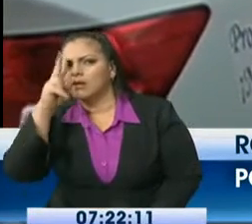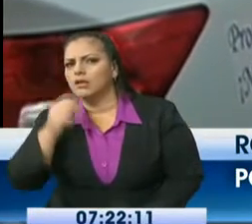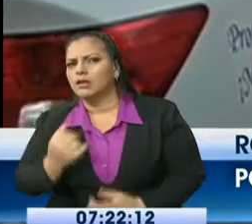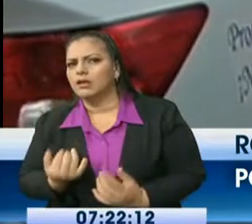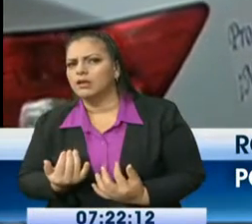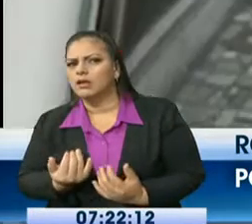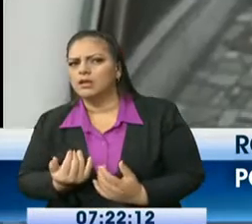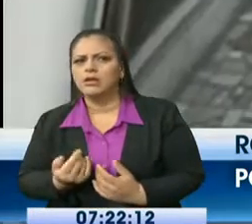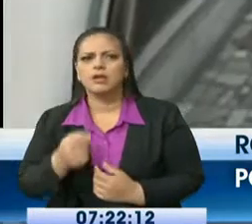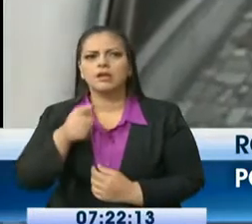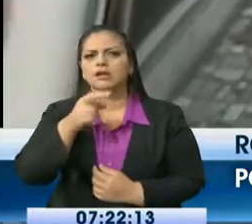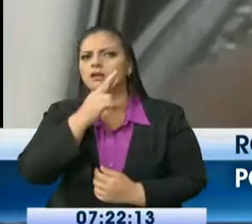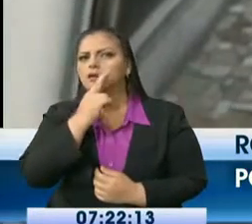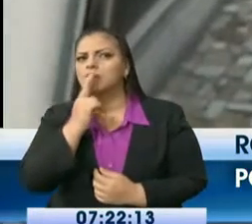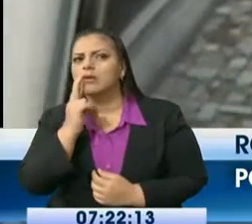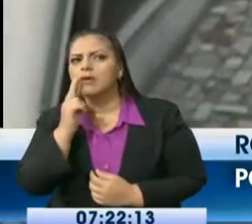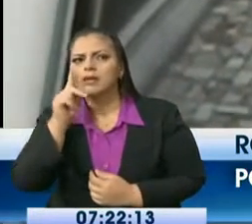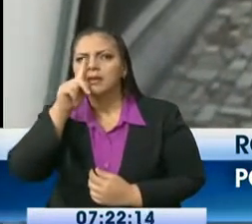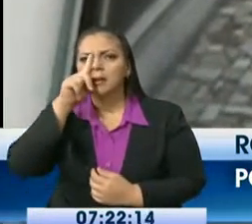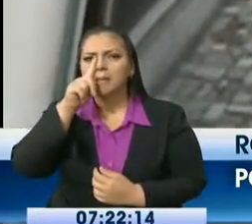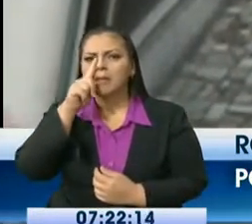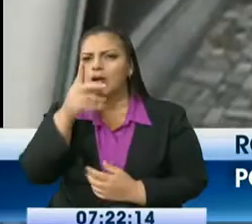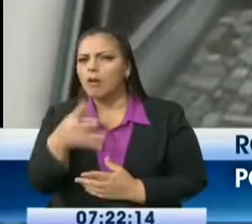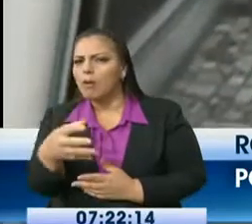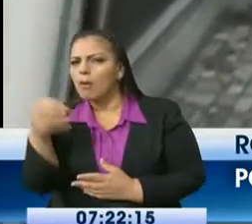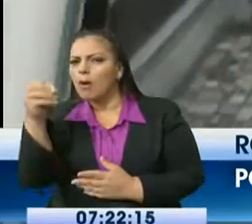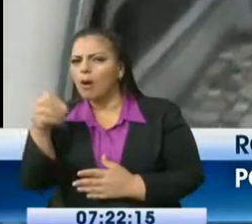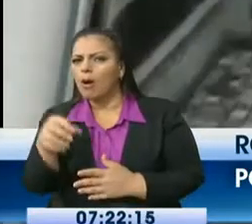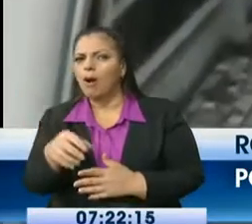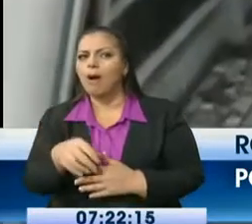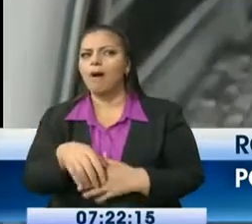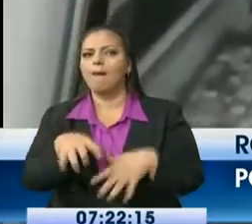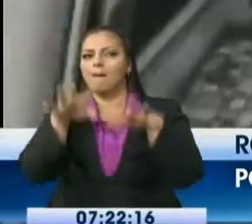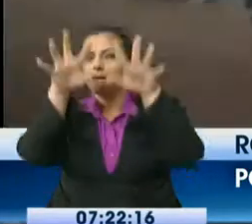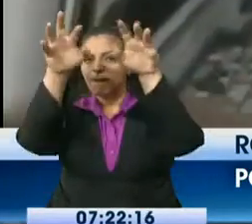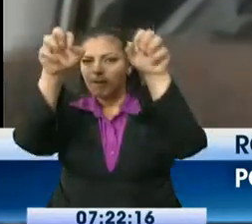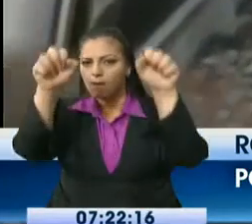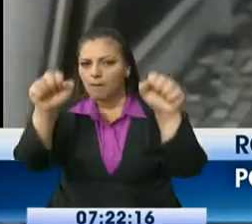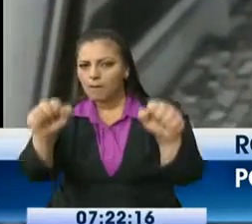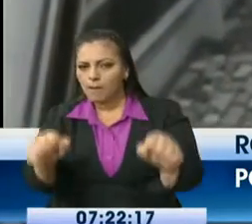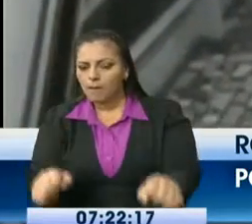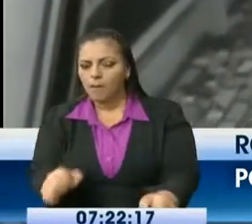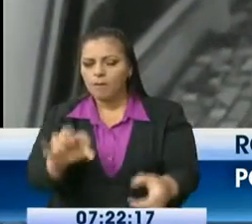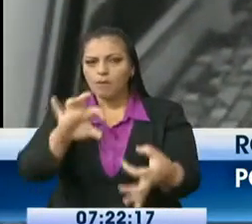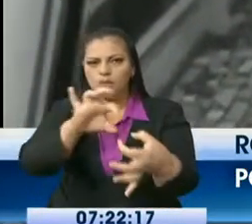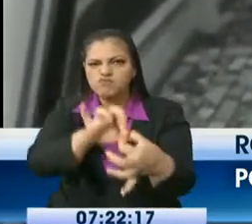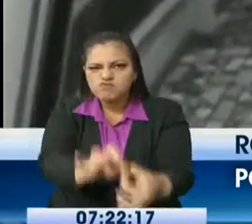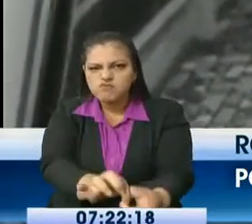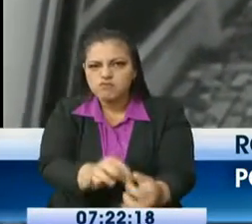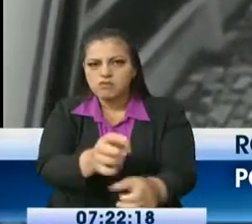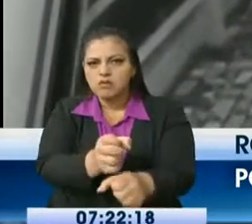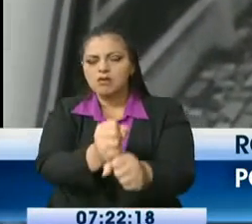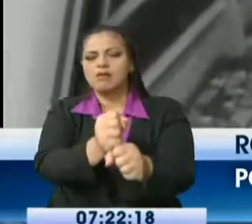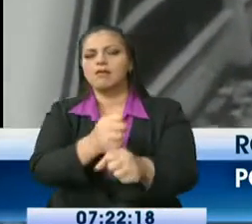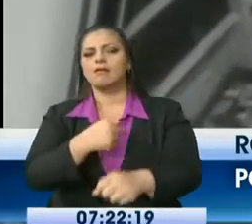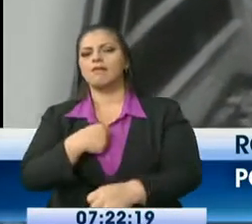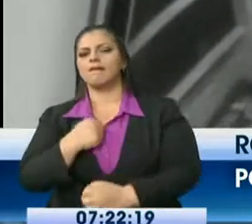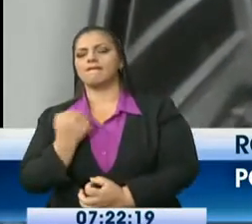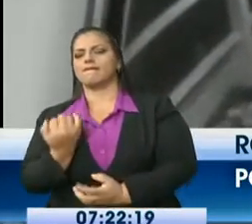los comensales abandonó el sitio y las puertas cerraron para que el personal acuda a descansar.